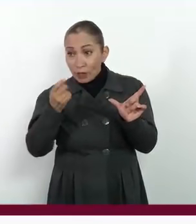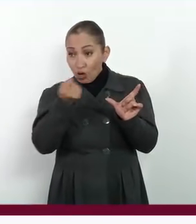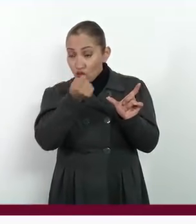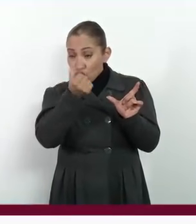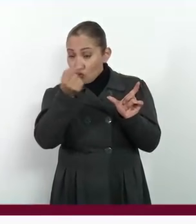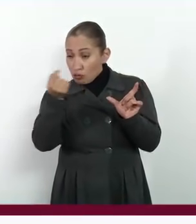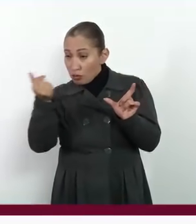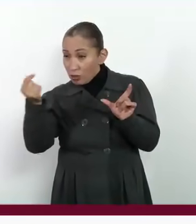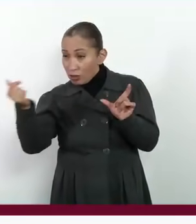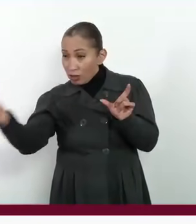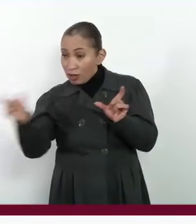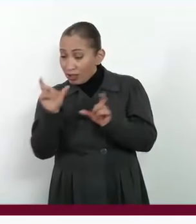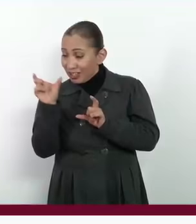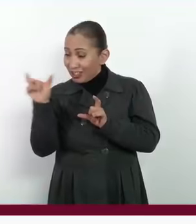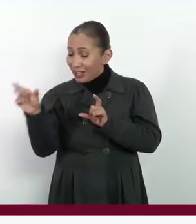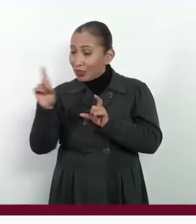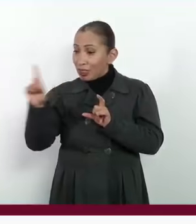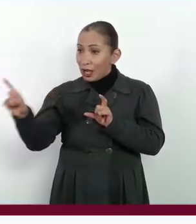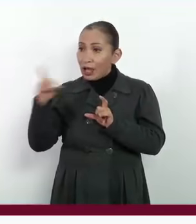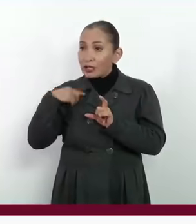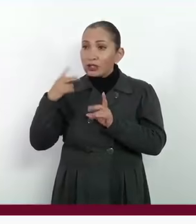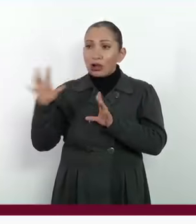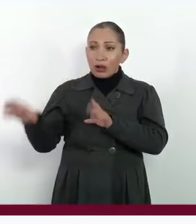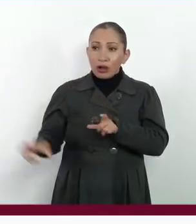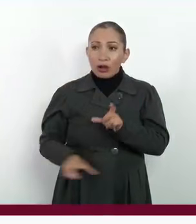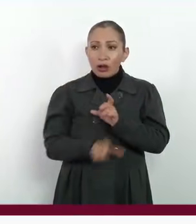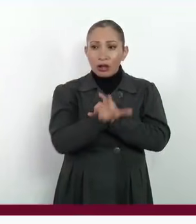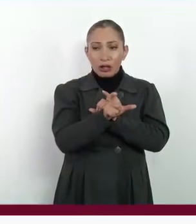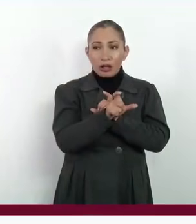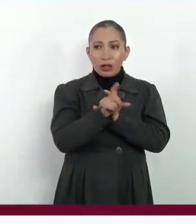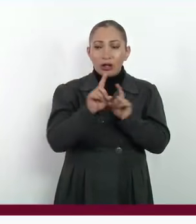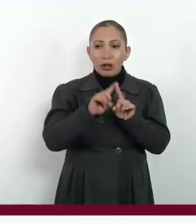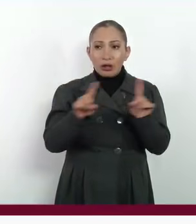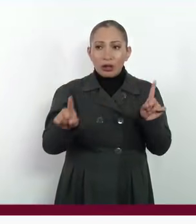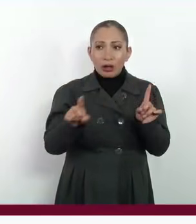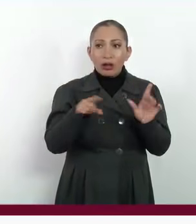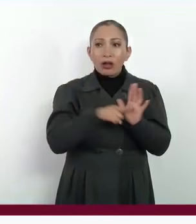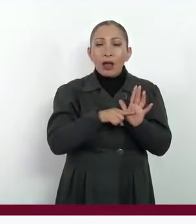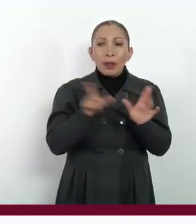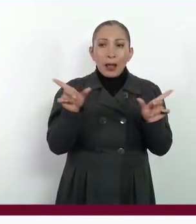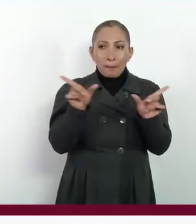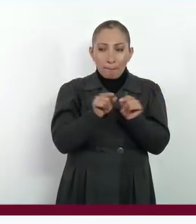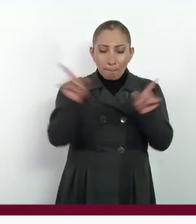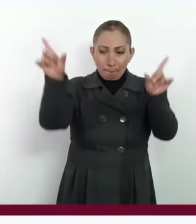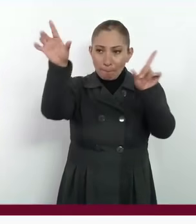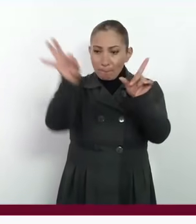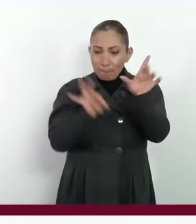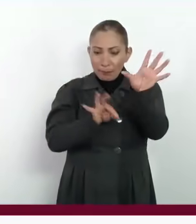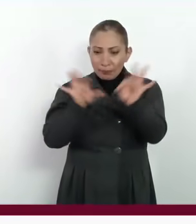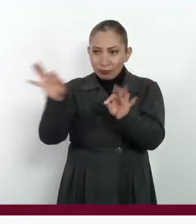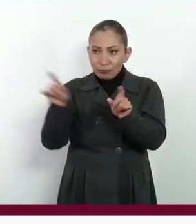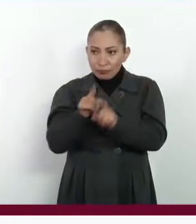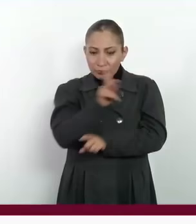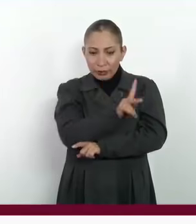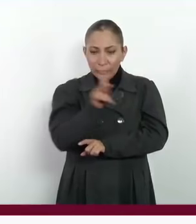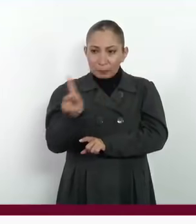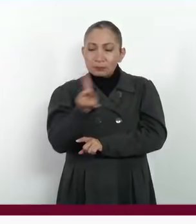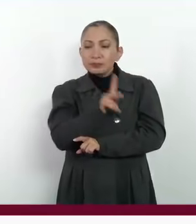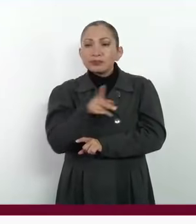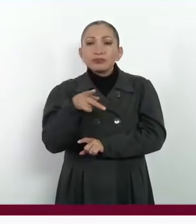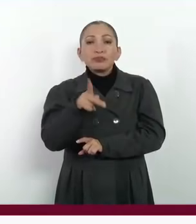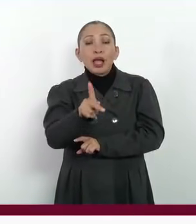Y para cancelar todos los términos del lado derecho, se agregan sus operaciones contrarias, para luego simplificar términos semejantes.